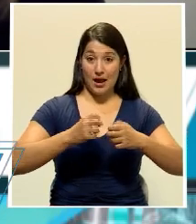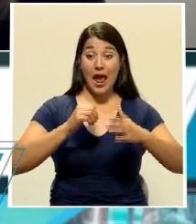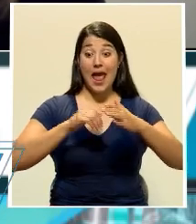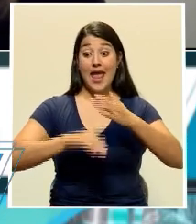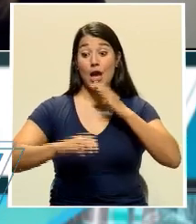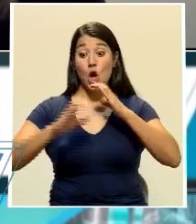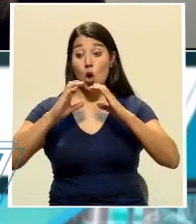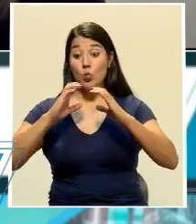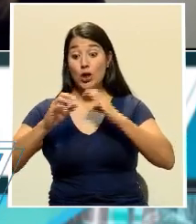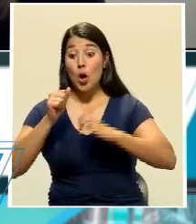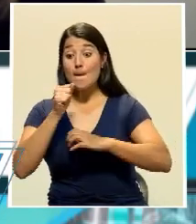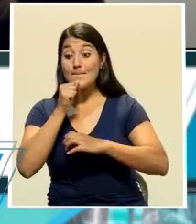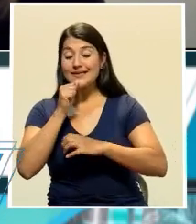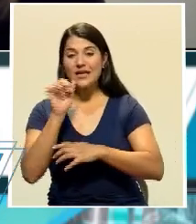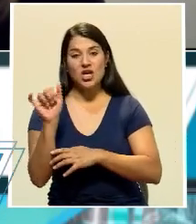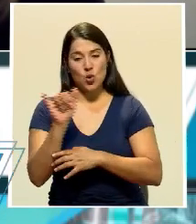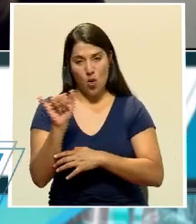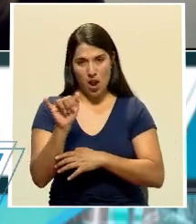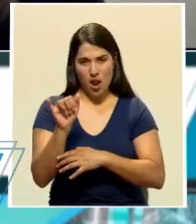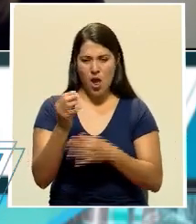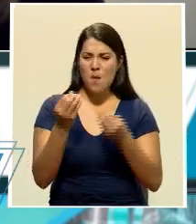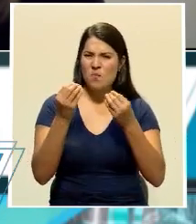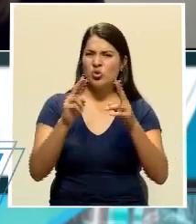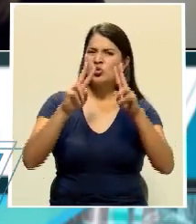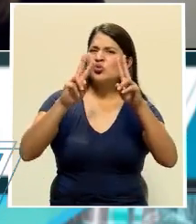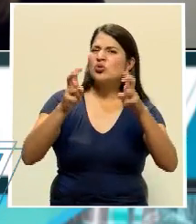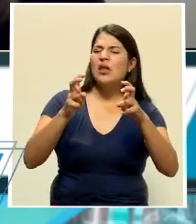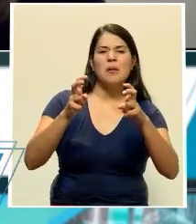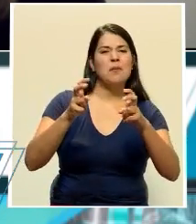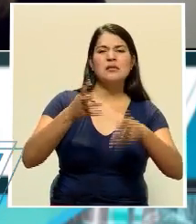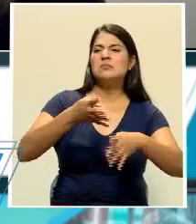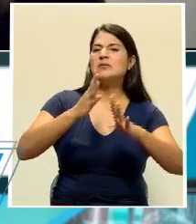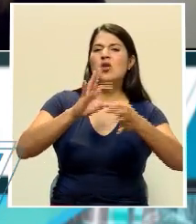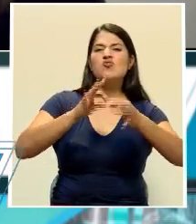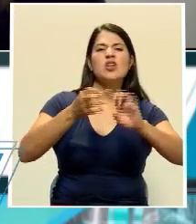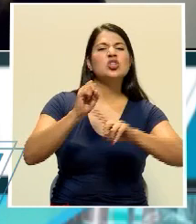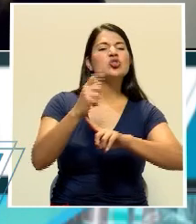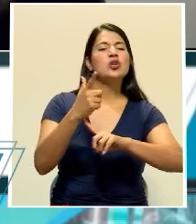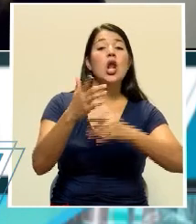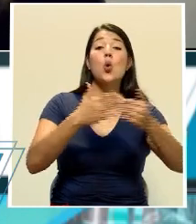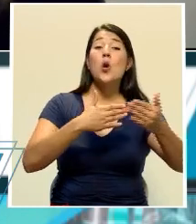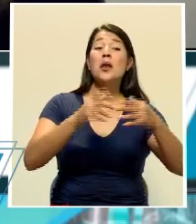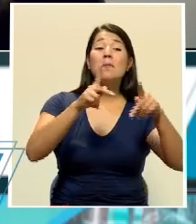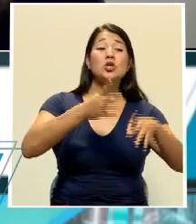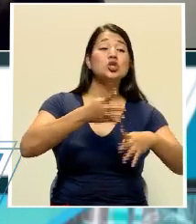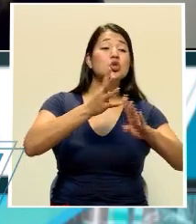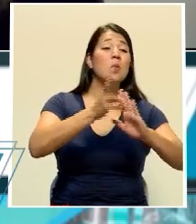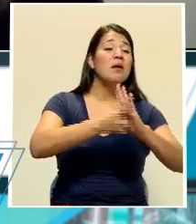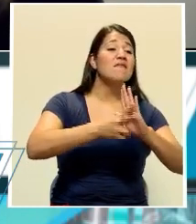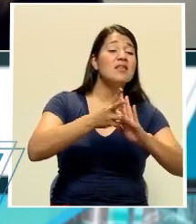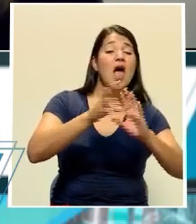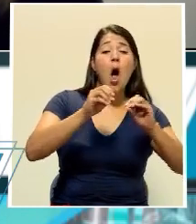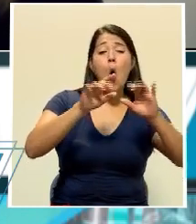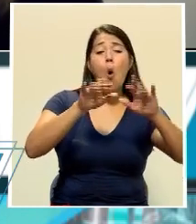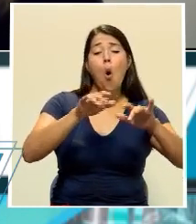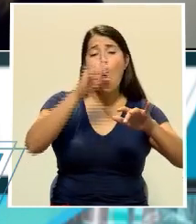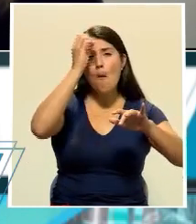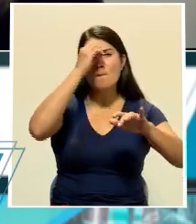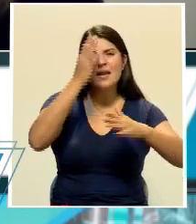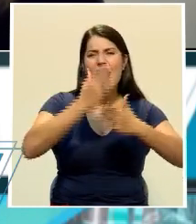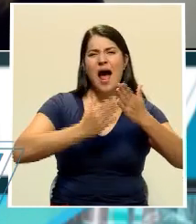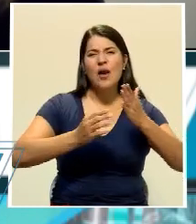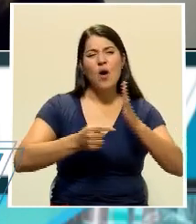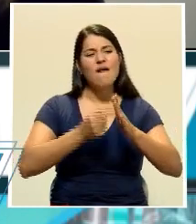mismo. Los temas salen en redes, alguien sube un video o postea algo y mucha gente asume todo eso